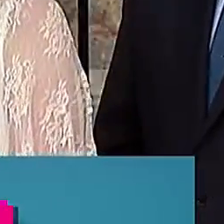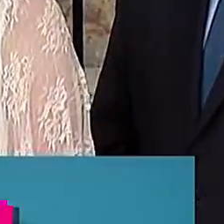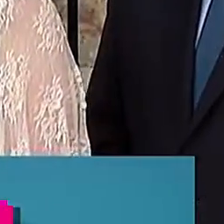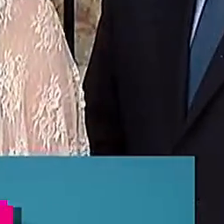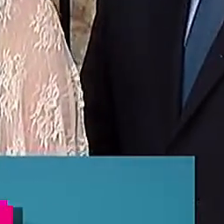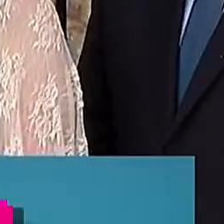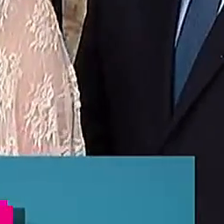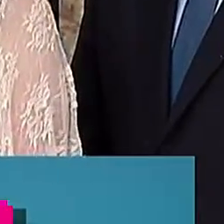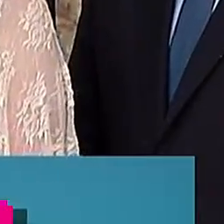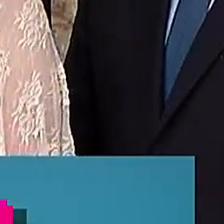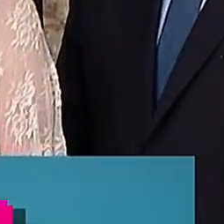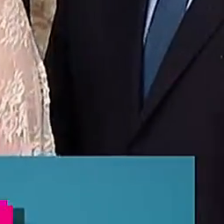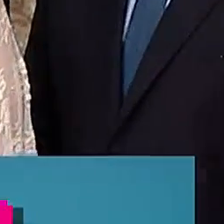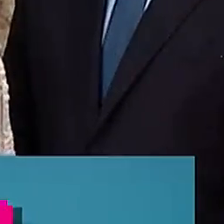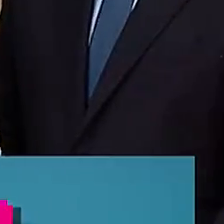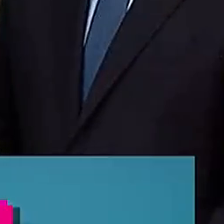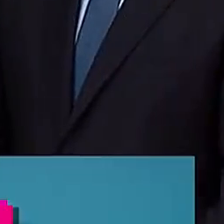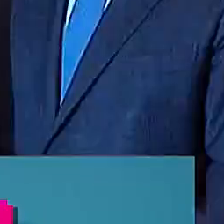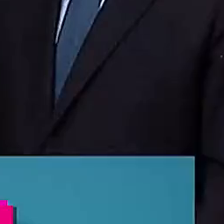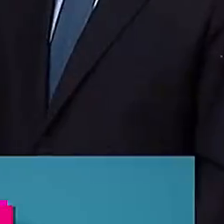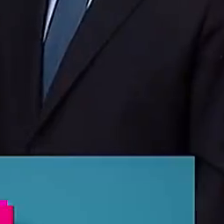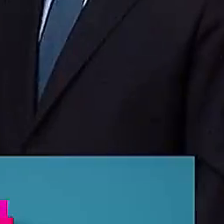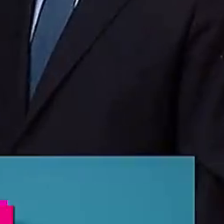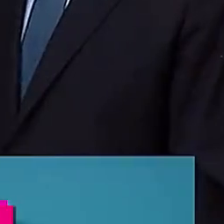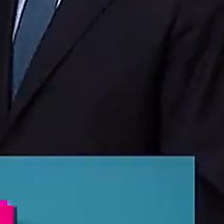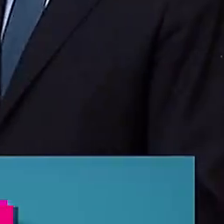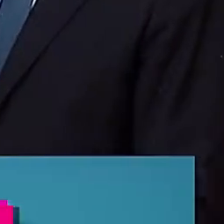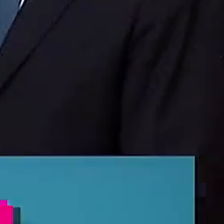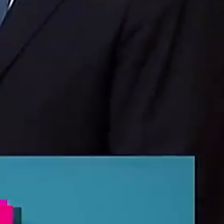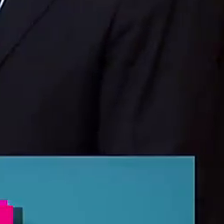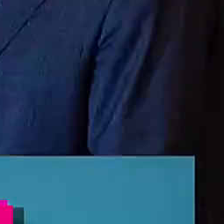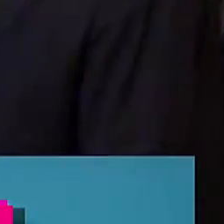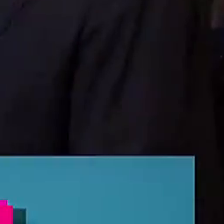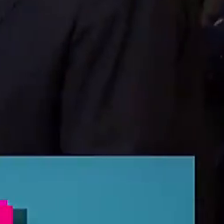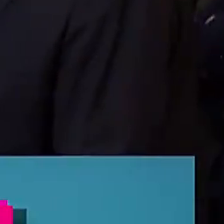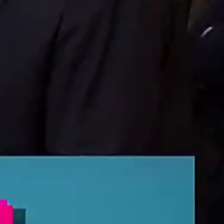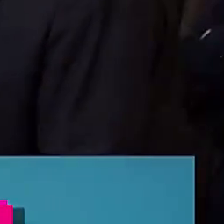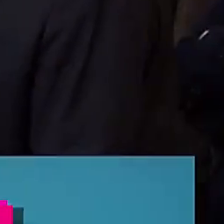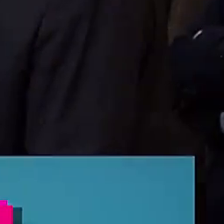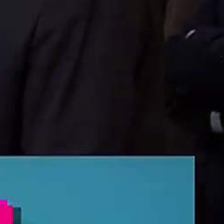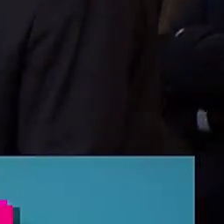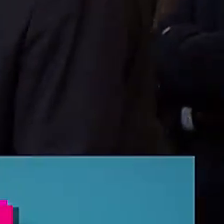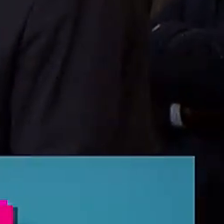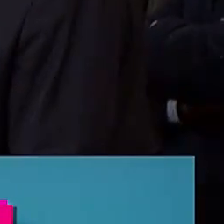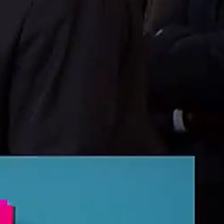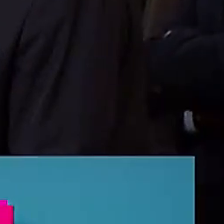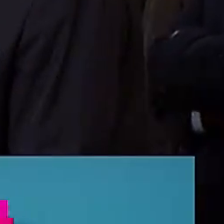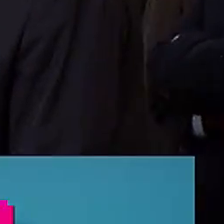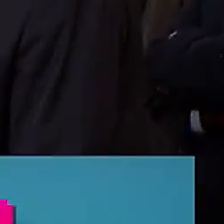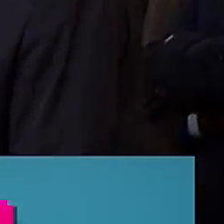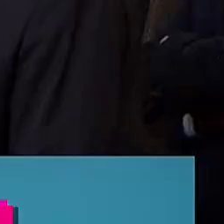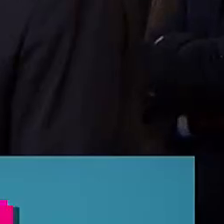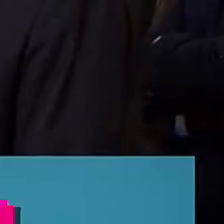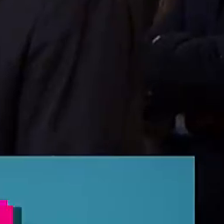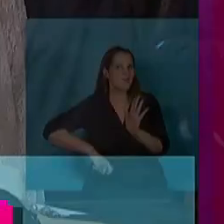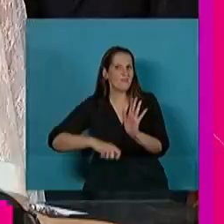si me porto. Me encanta. Sí. Me gusta cambiar, eso, sí, es verdad. Hay que claro, una constitución, obvio. Pero no está arreglado, no está reglamentado, son tradiciones orales.